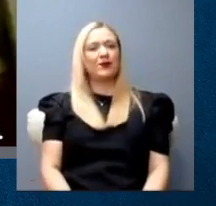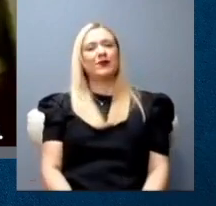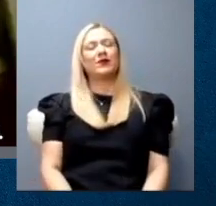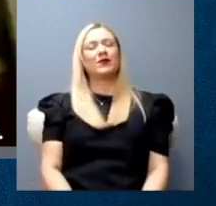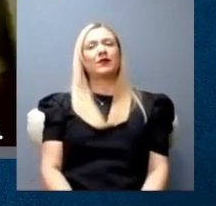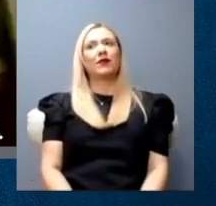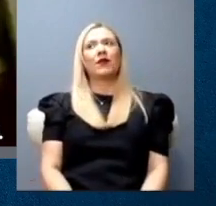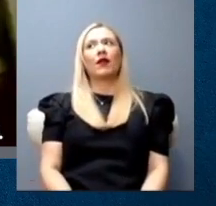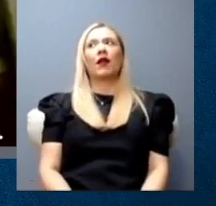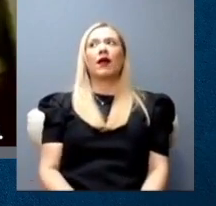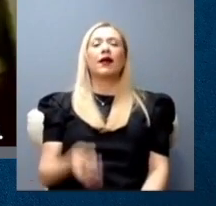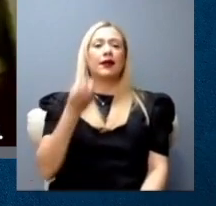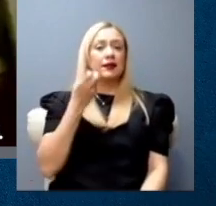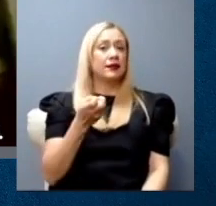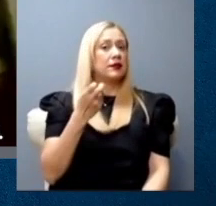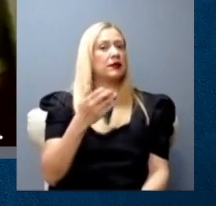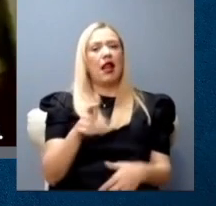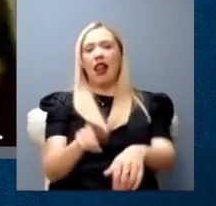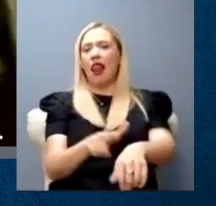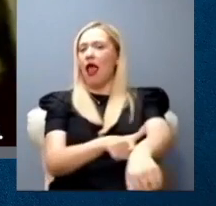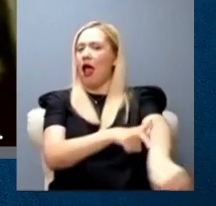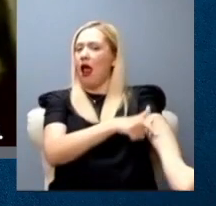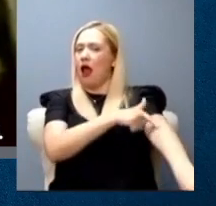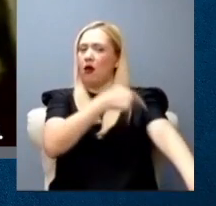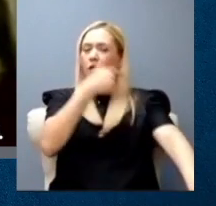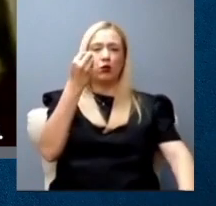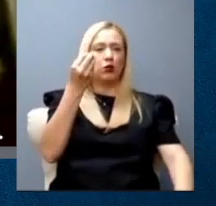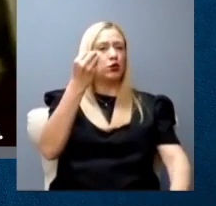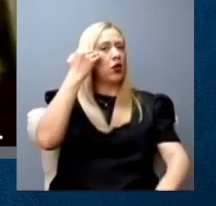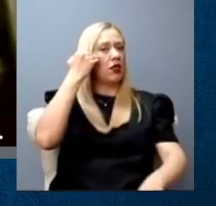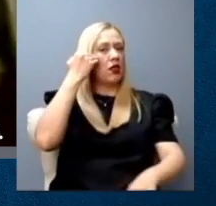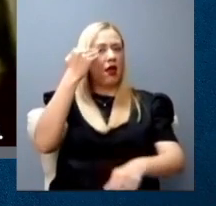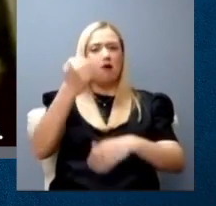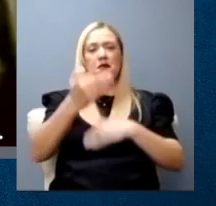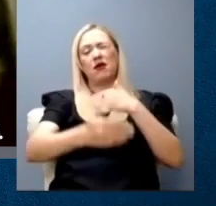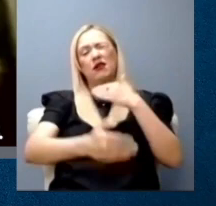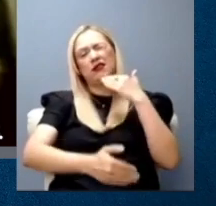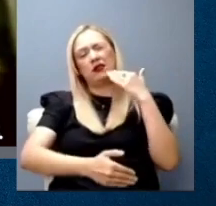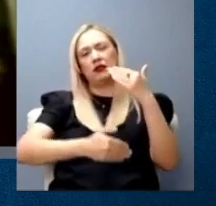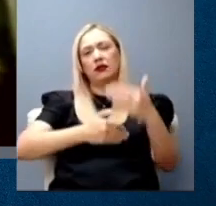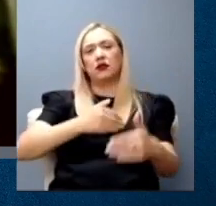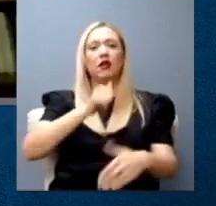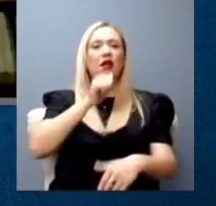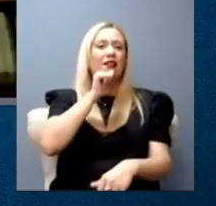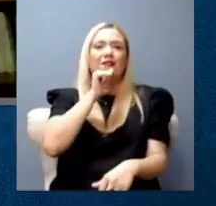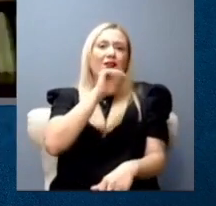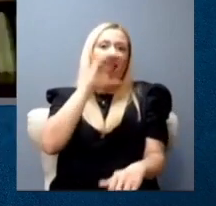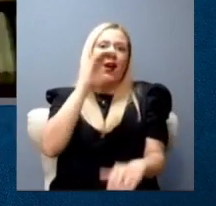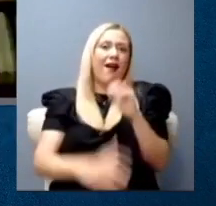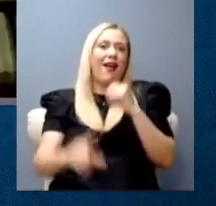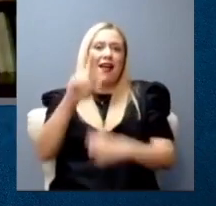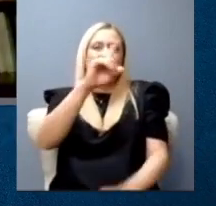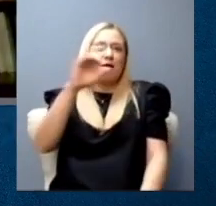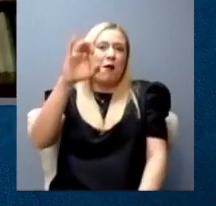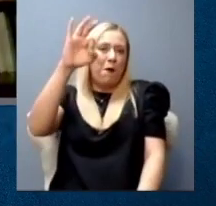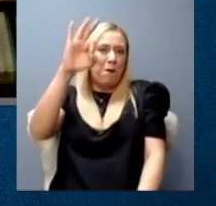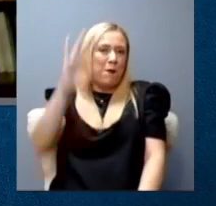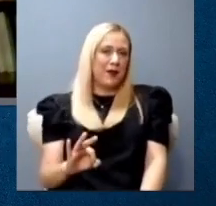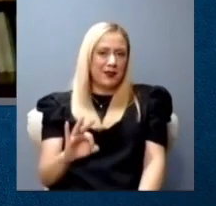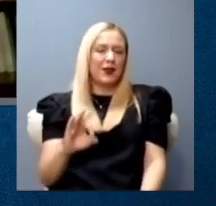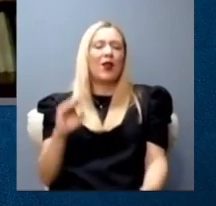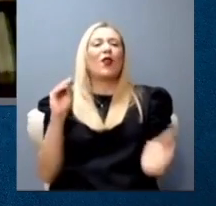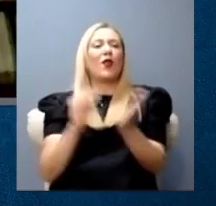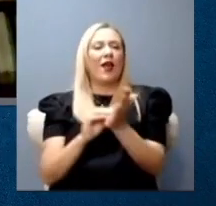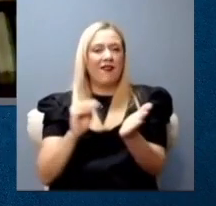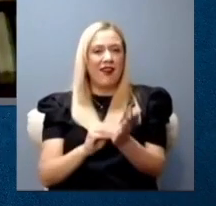Porque esto ha sido un proceso largo que ha costado muchos años y que todavía no ha culminado 100%, porque todavía hay mecanismos de protección de